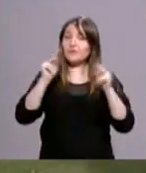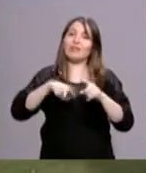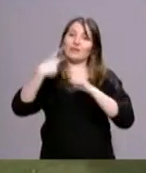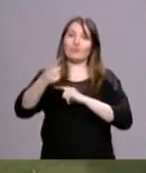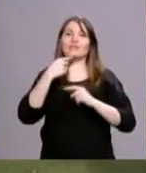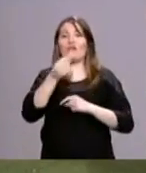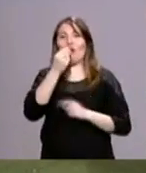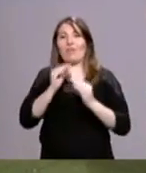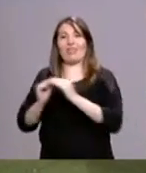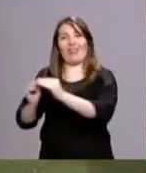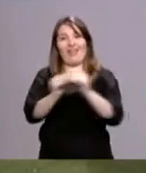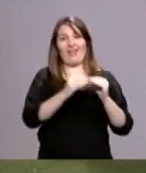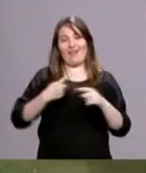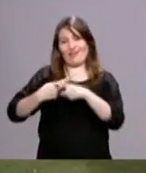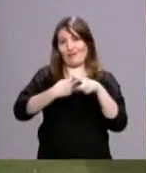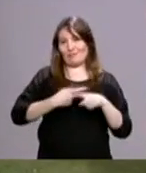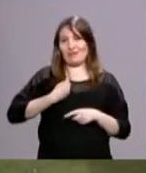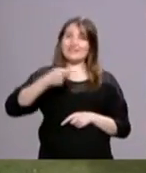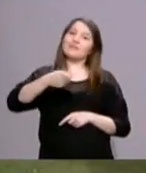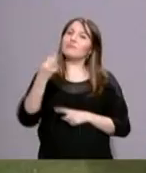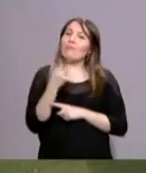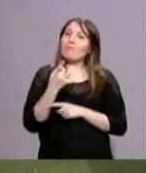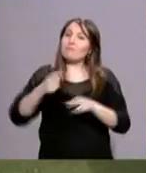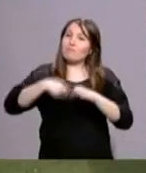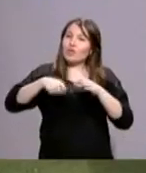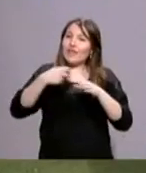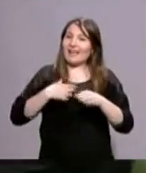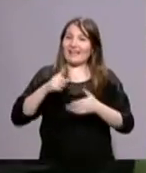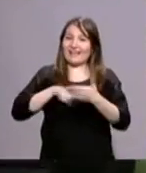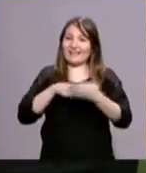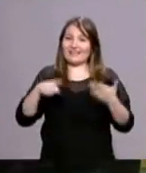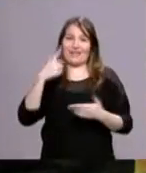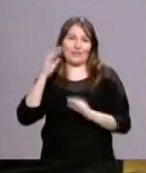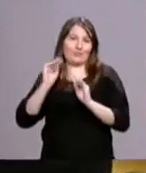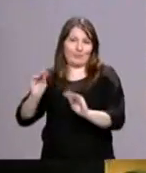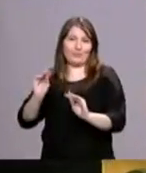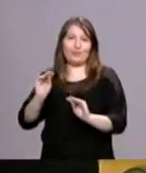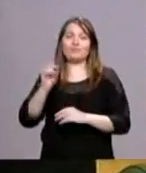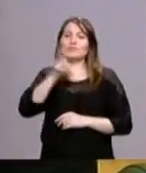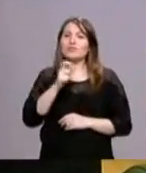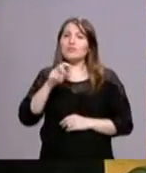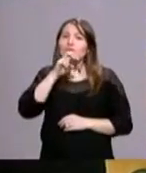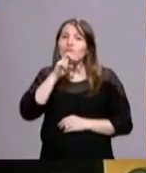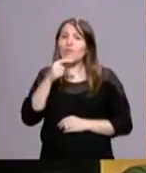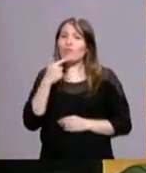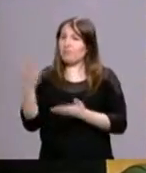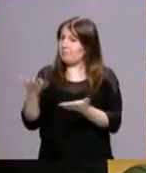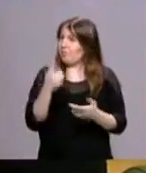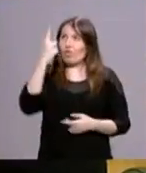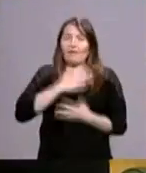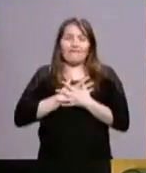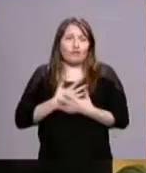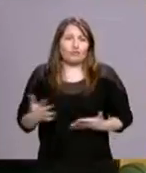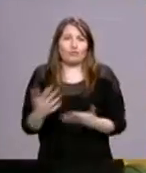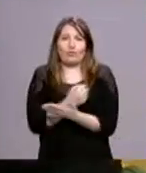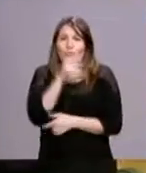potaje gitano en la casa de esta hermandad. El arzobispo de Madrid habló de que Dios quiere a todos los hombres y que nosotros, los